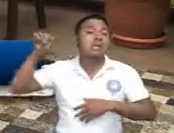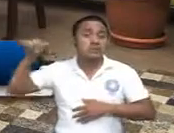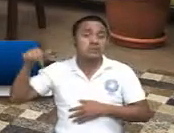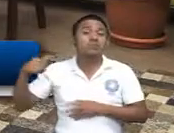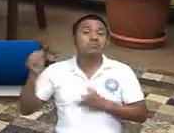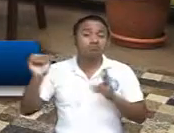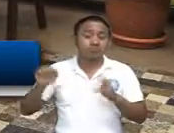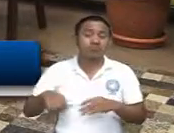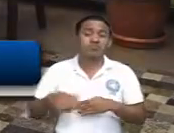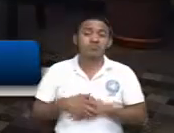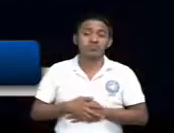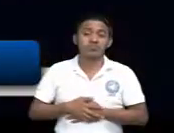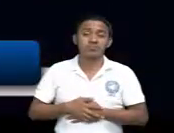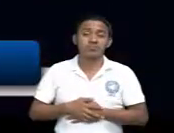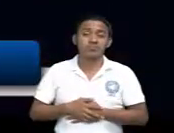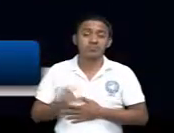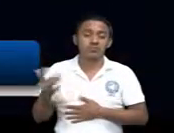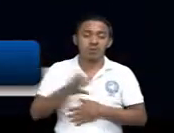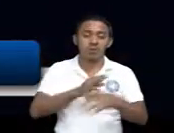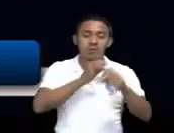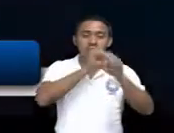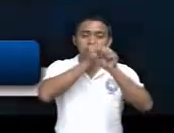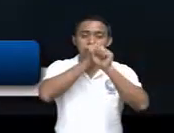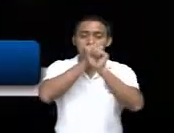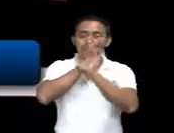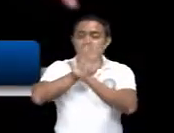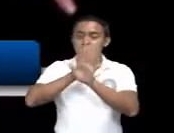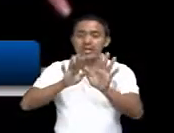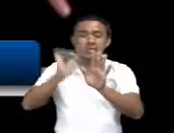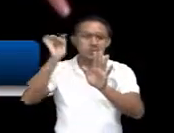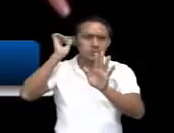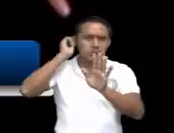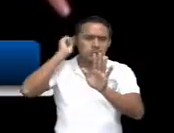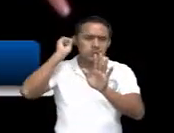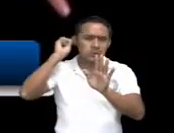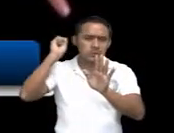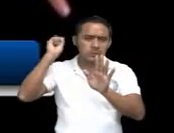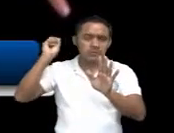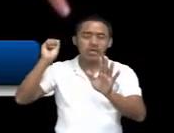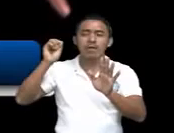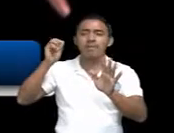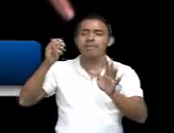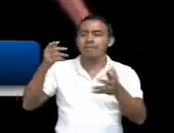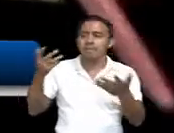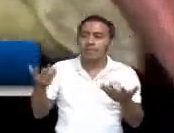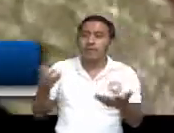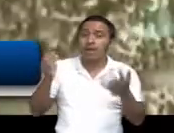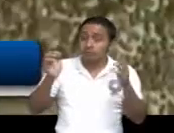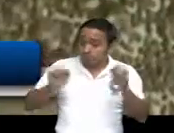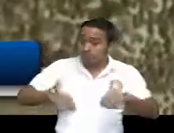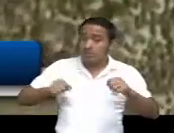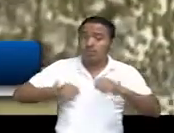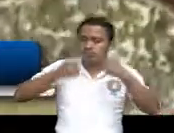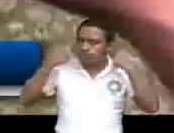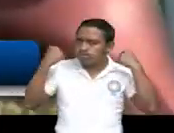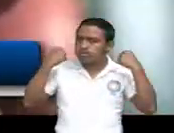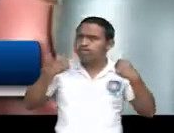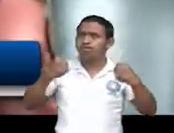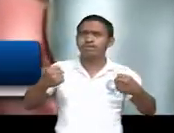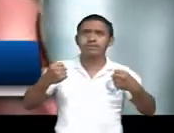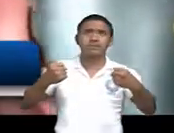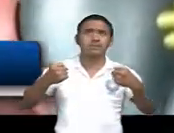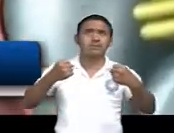se calma todo esté en silencio aparece el ruido a veces es tan fuerte es el sonido que